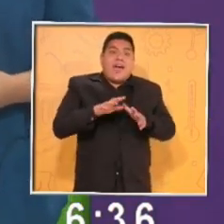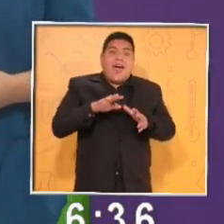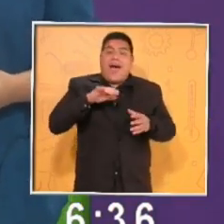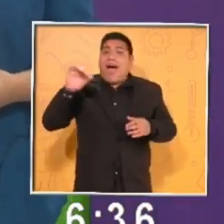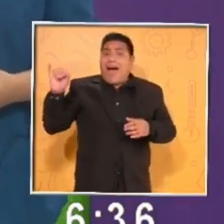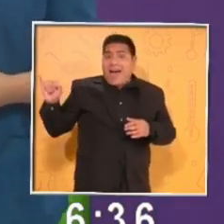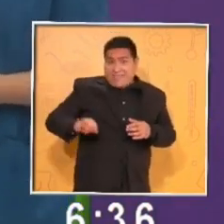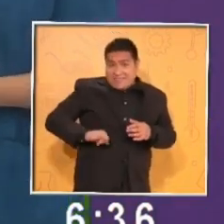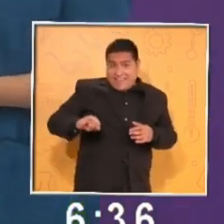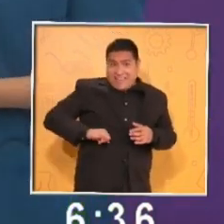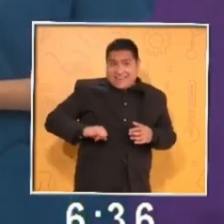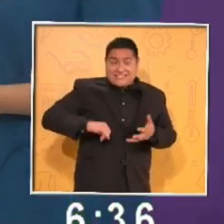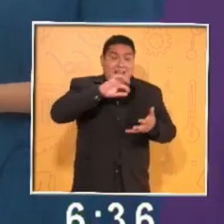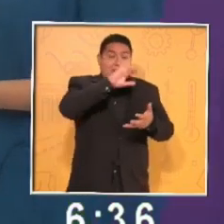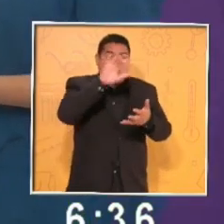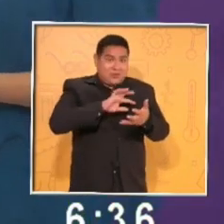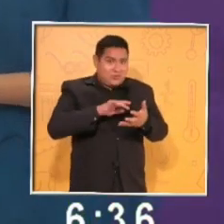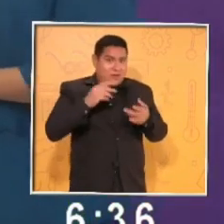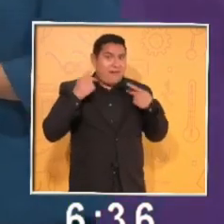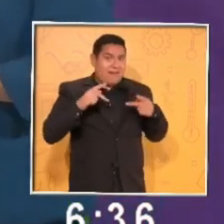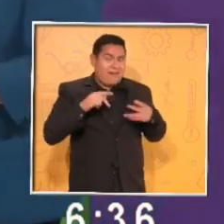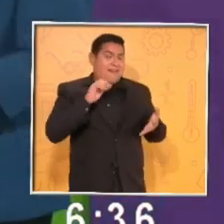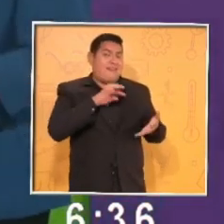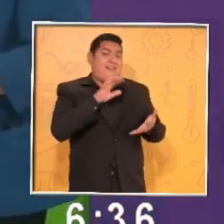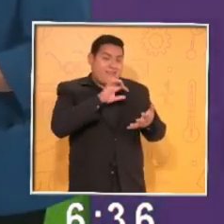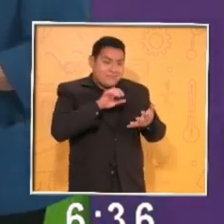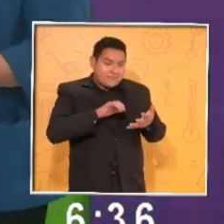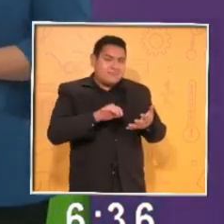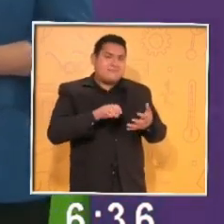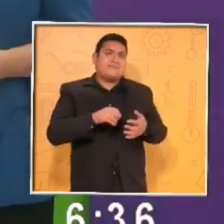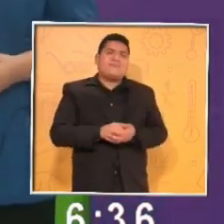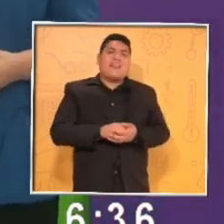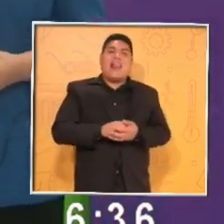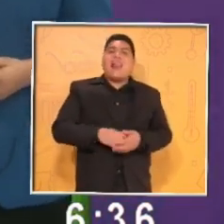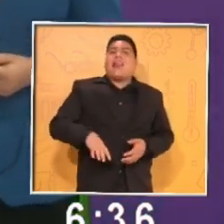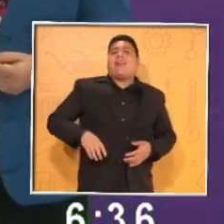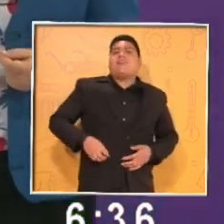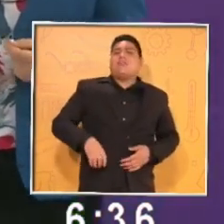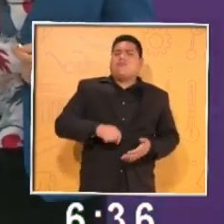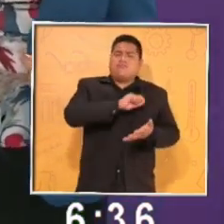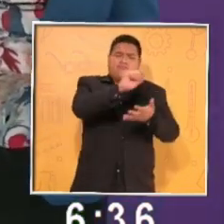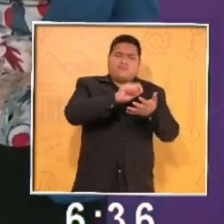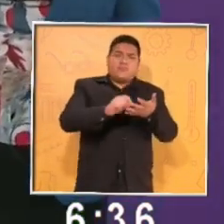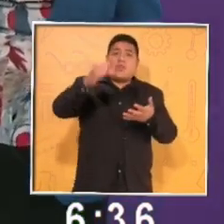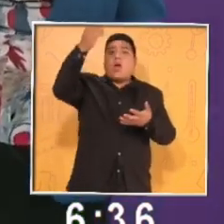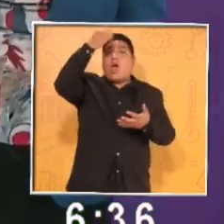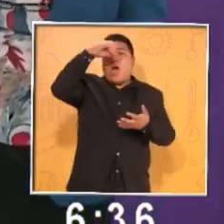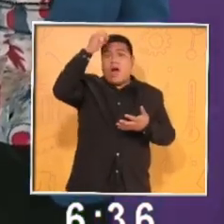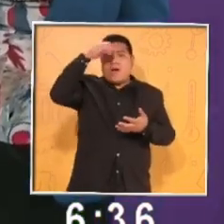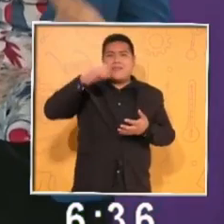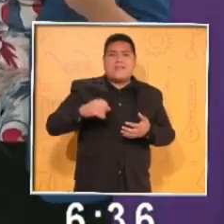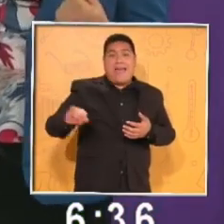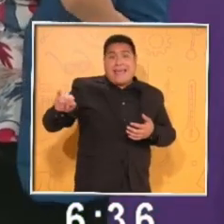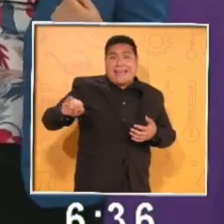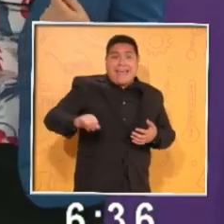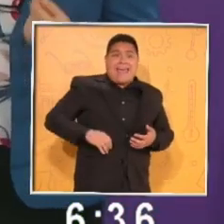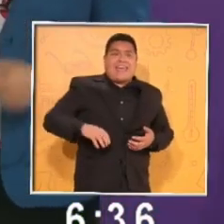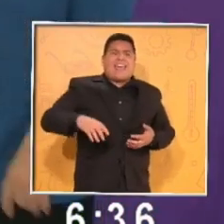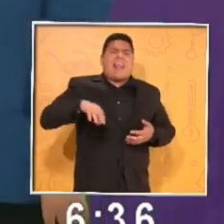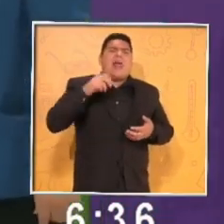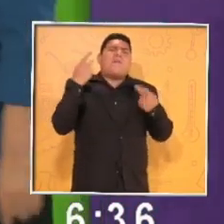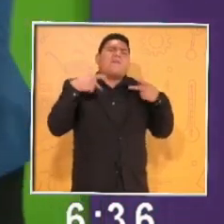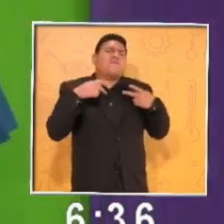convencer. Entonces, los artículos de opinión tienen la función de convencer al